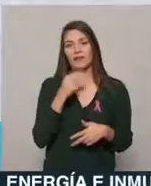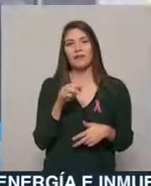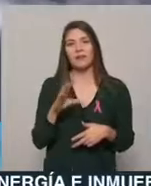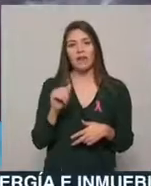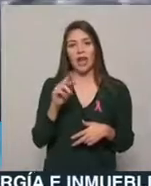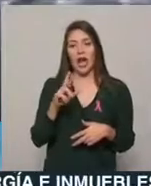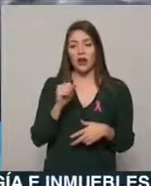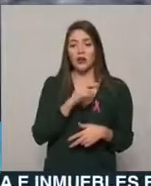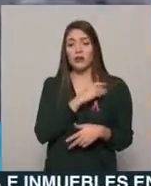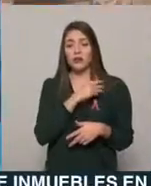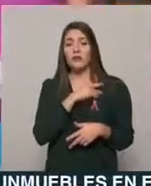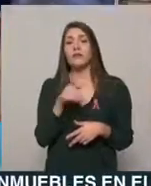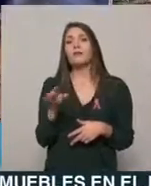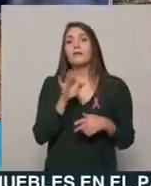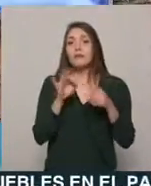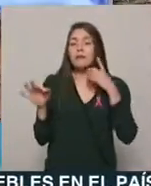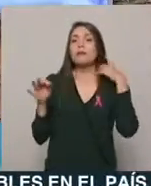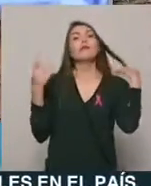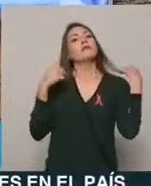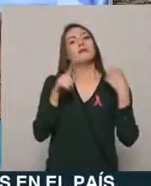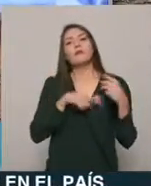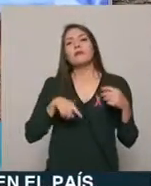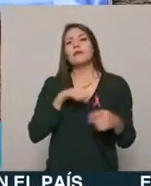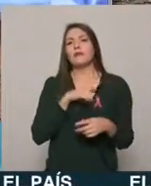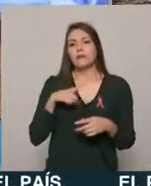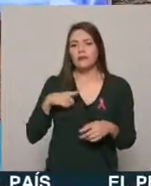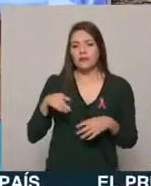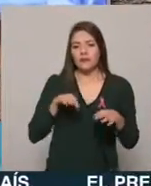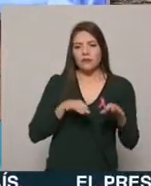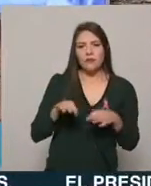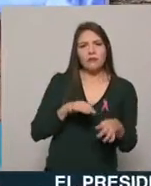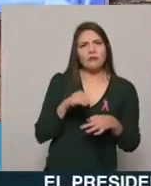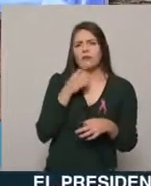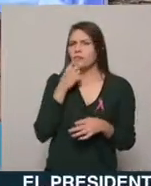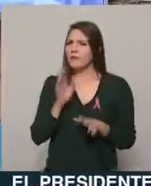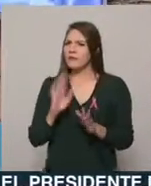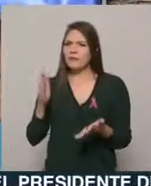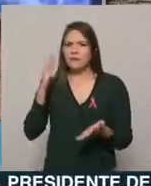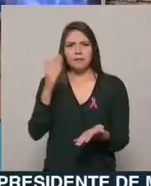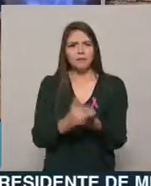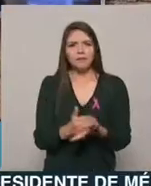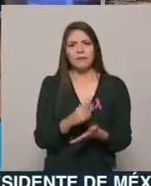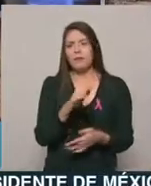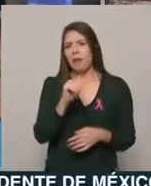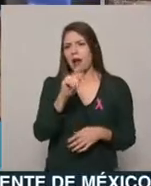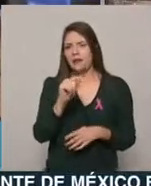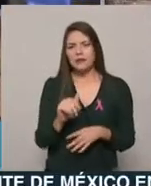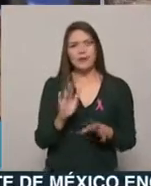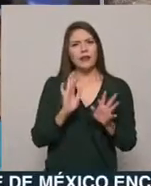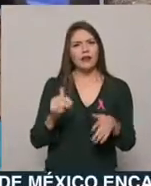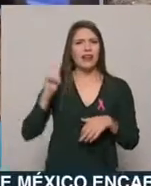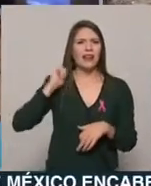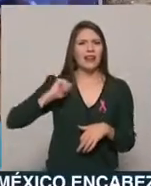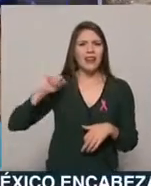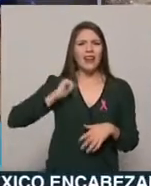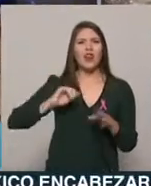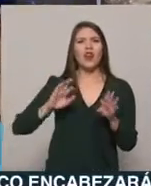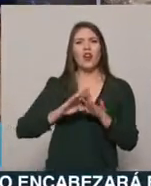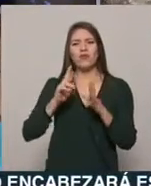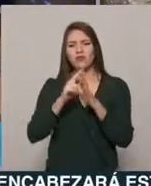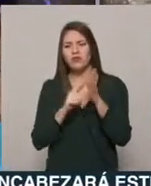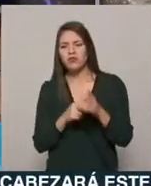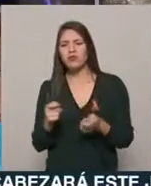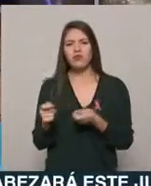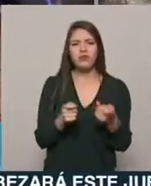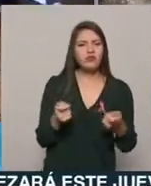tendrían los trabajadores que movilizarse y decir ya basta, ya se acabó el antiguo régimen, sobre todo el